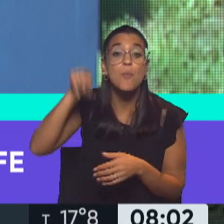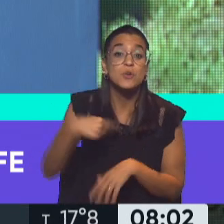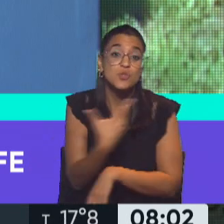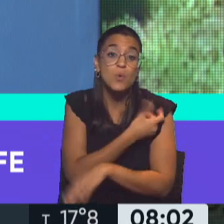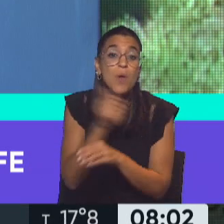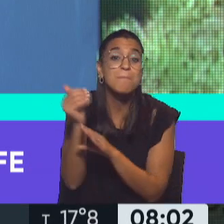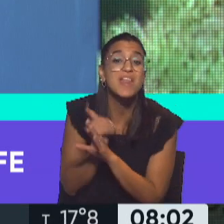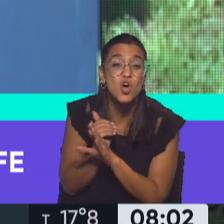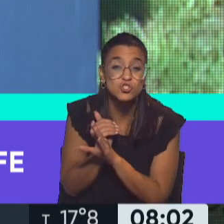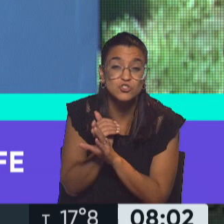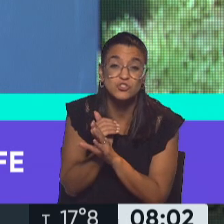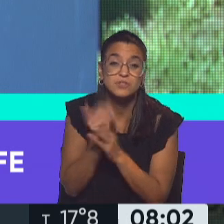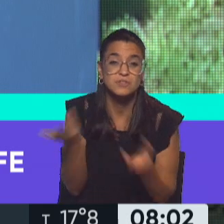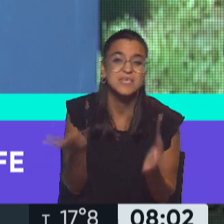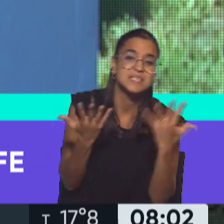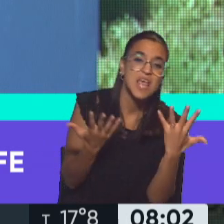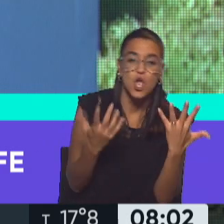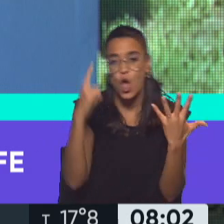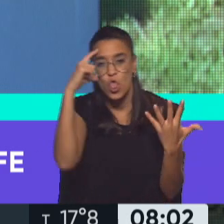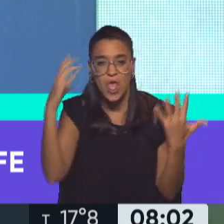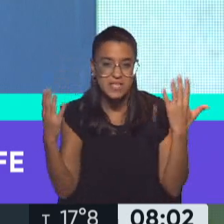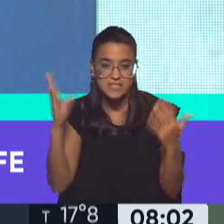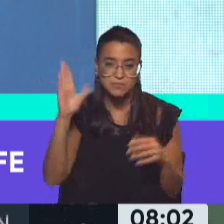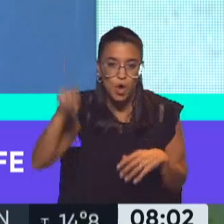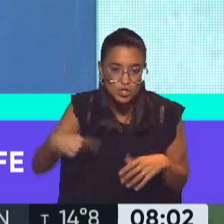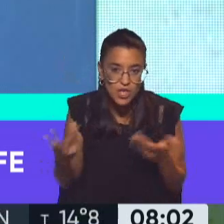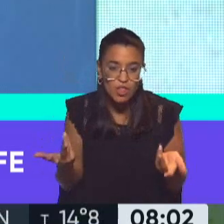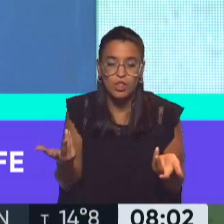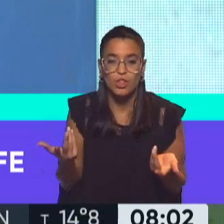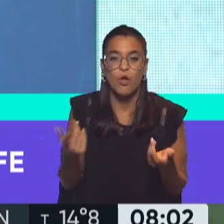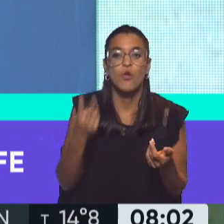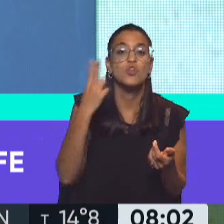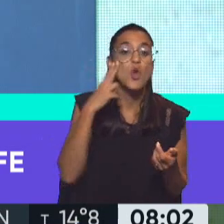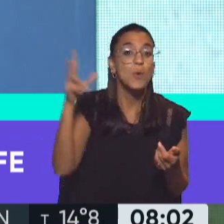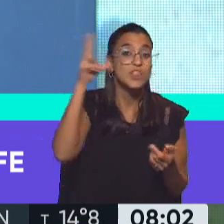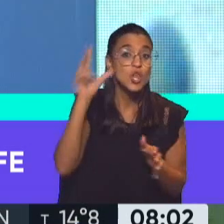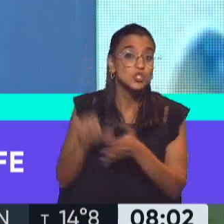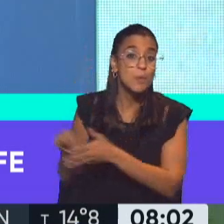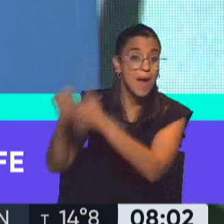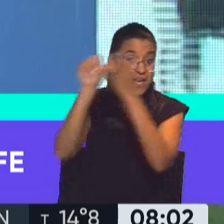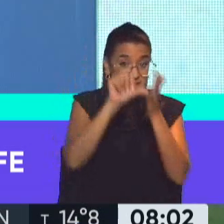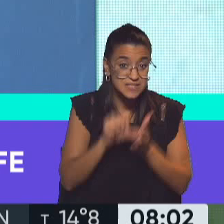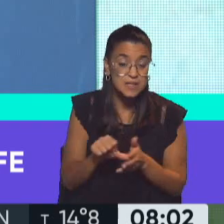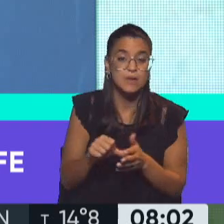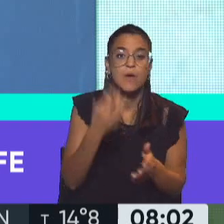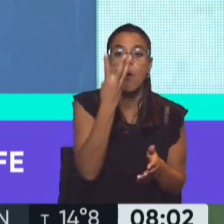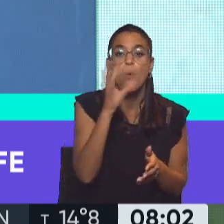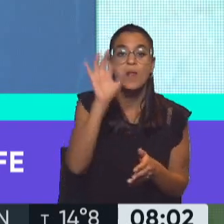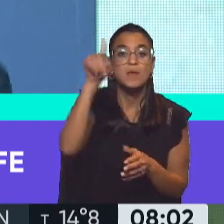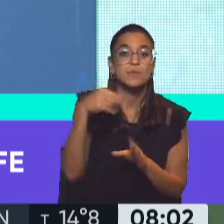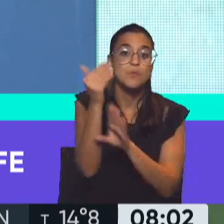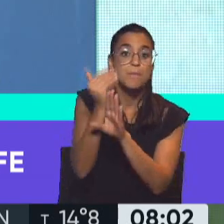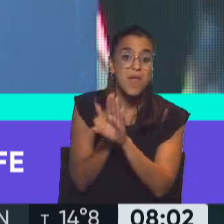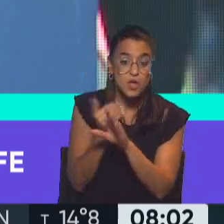de vacunación, entre el 5 y el 10, y hay 98 países con menos del